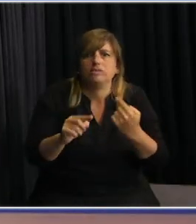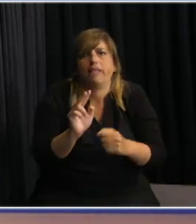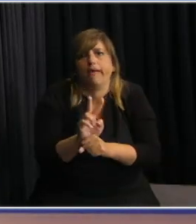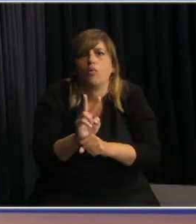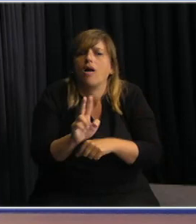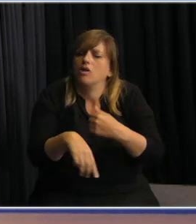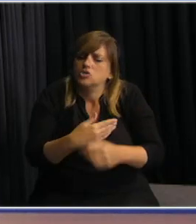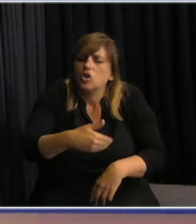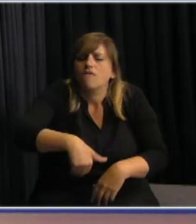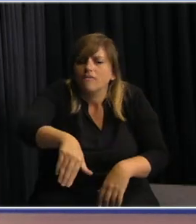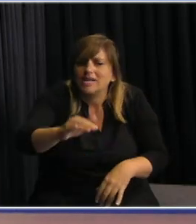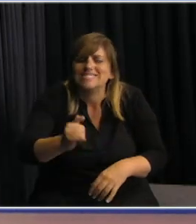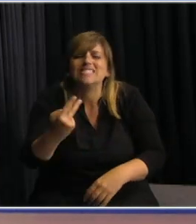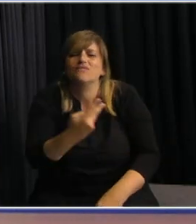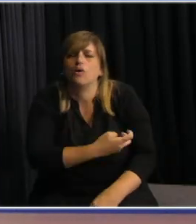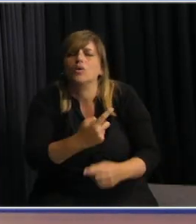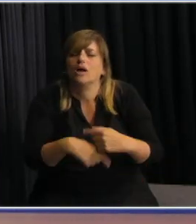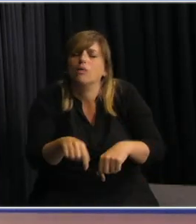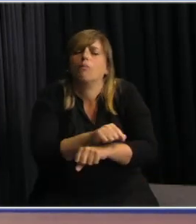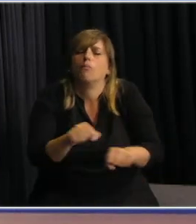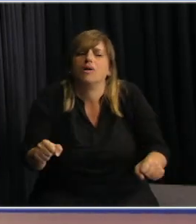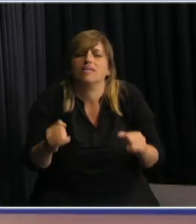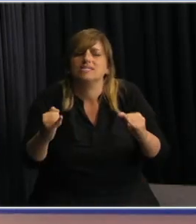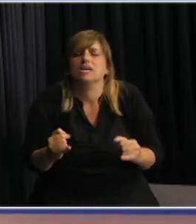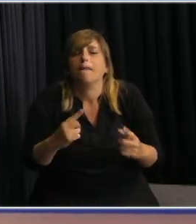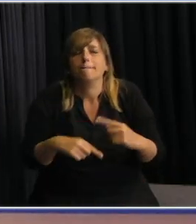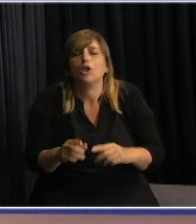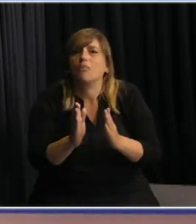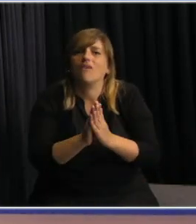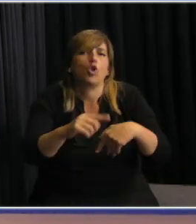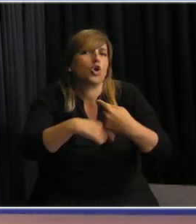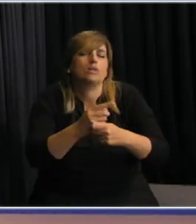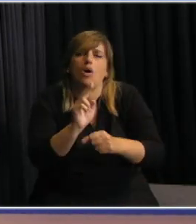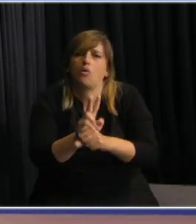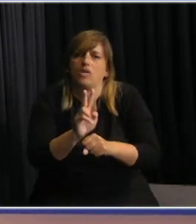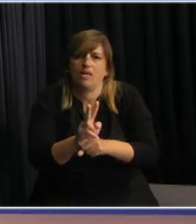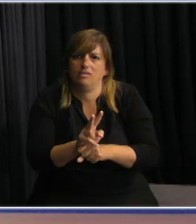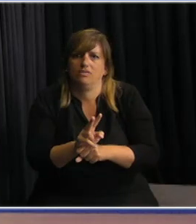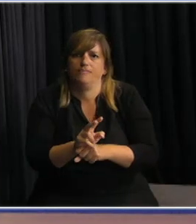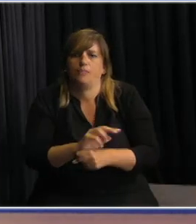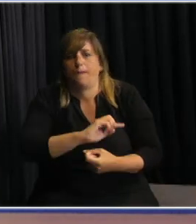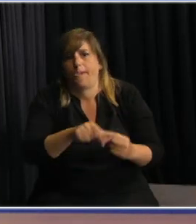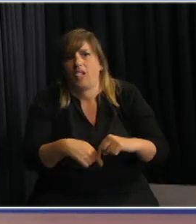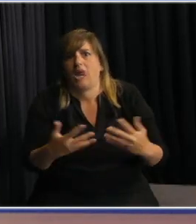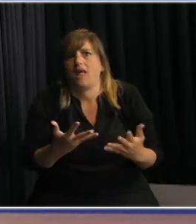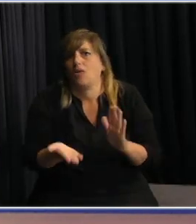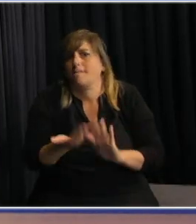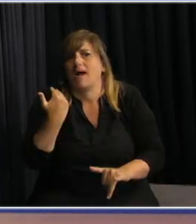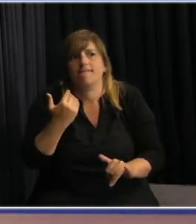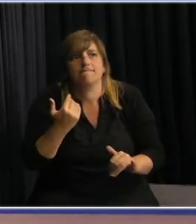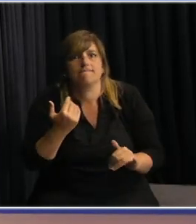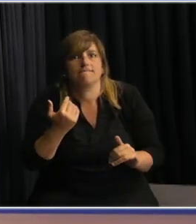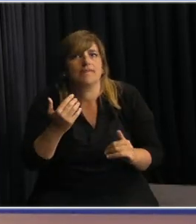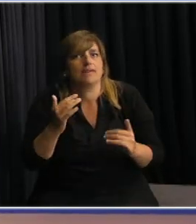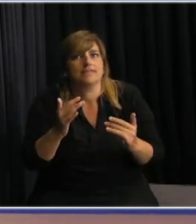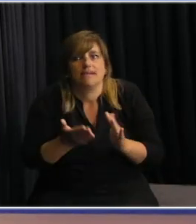El horizonte cercano de vacunarse no puede hacer que bajemos la guardia, al revés. Ahora que tenemos más cerca la meta, yo creo que hay